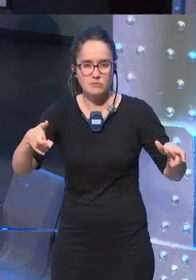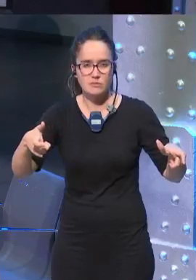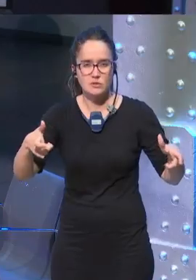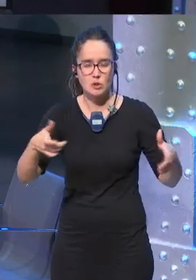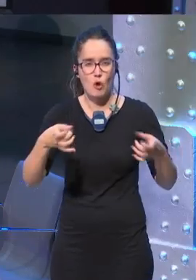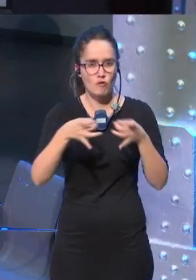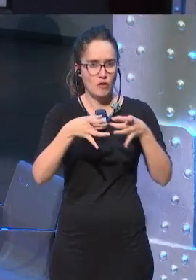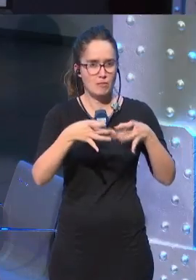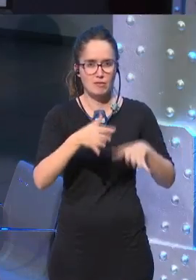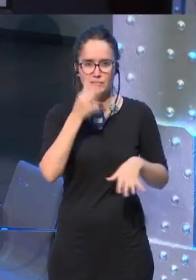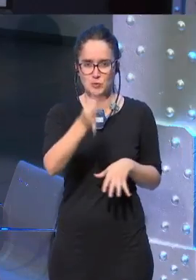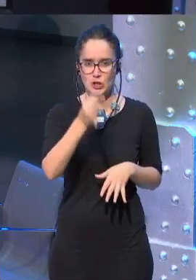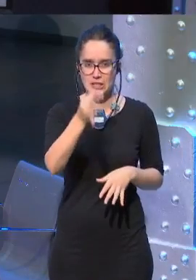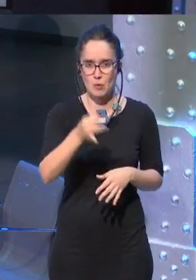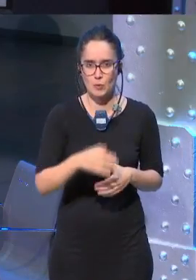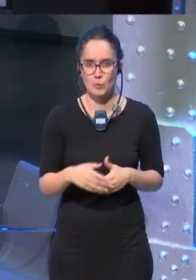un feedback muy positivo.